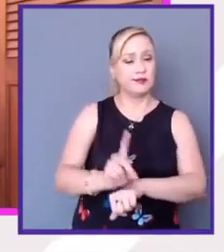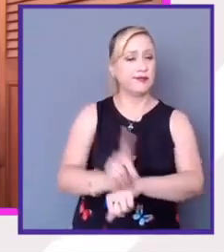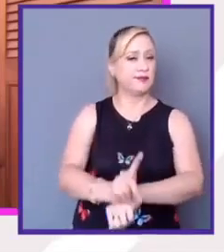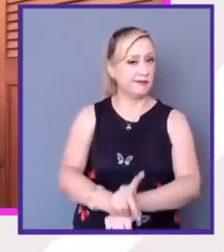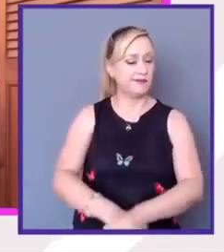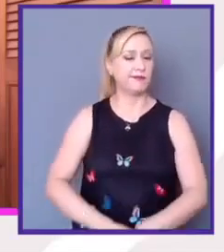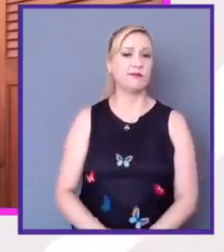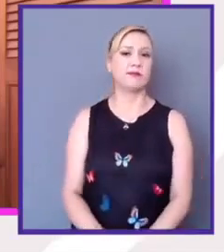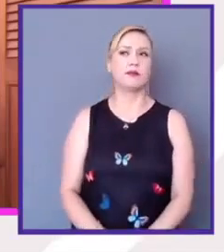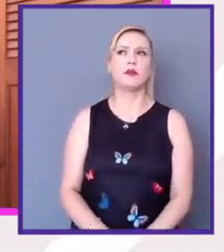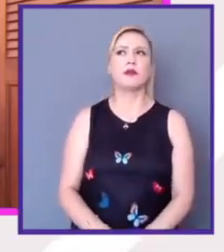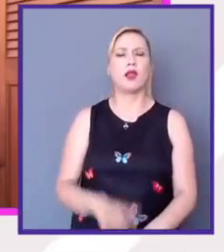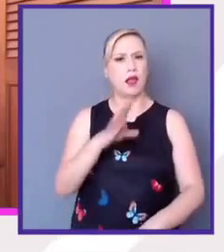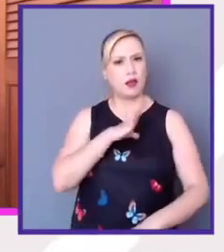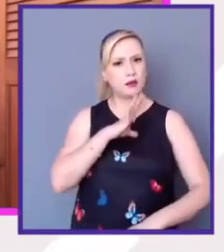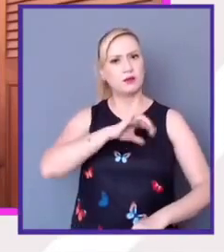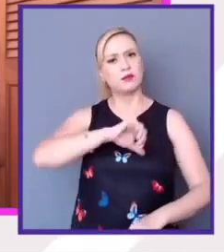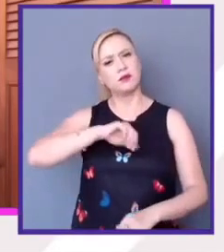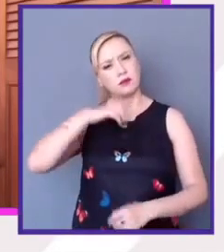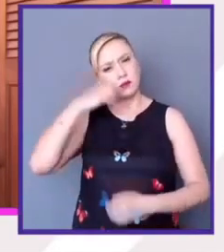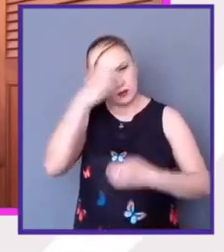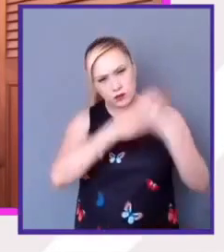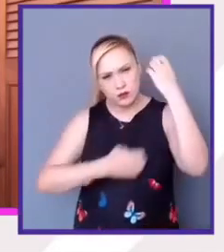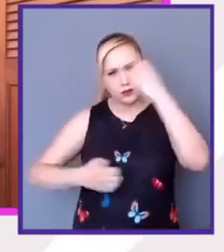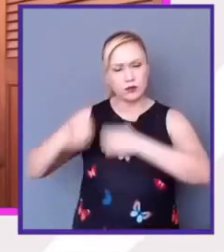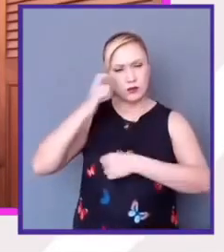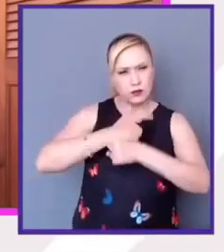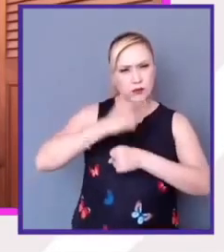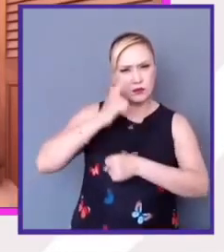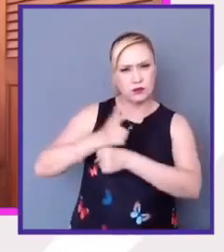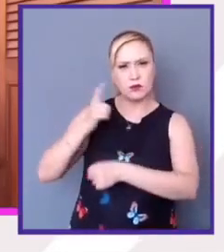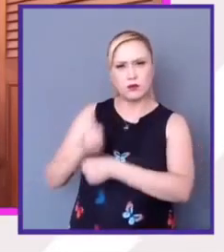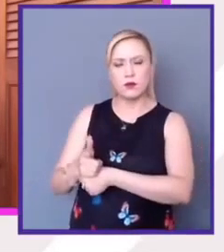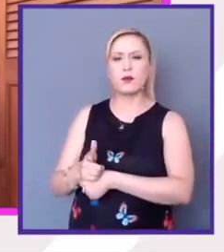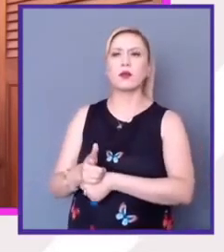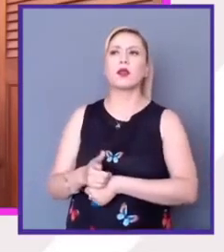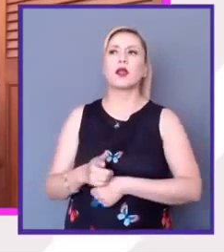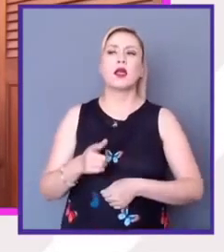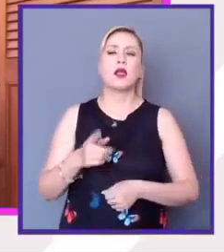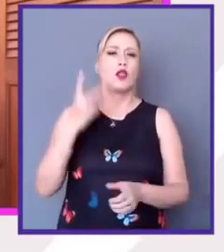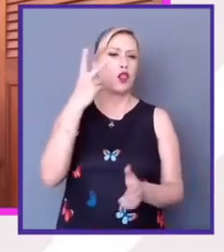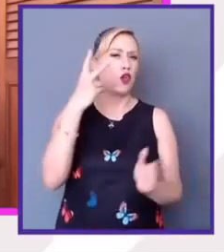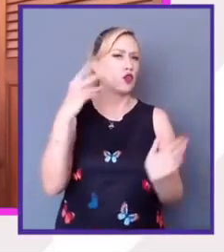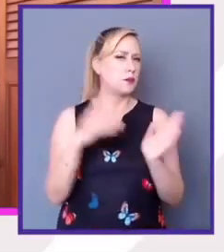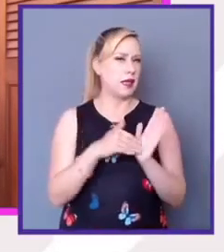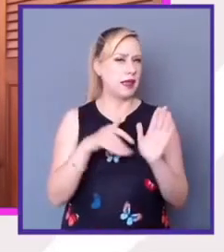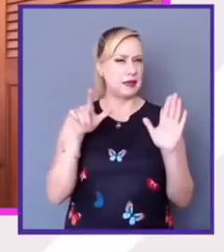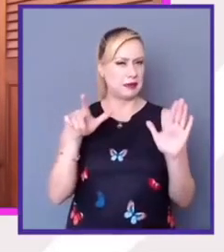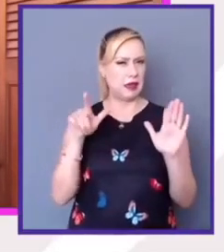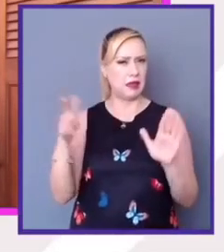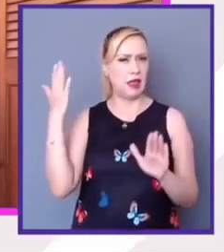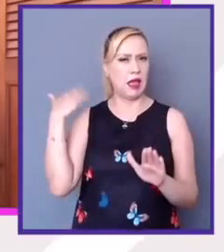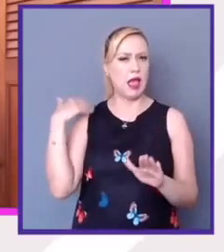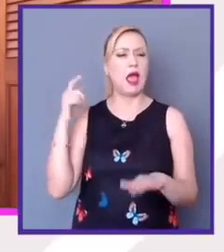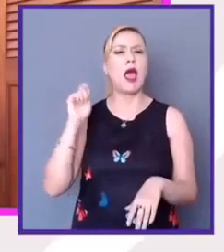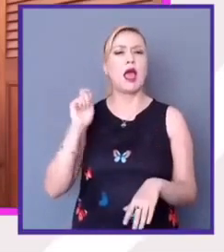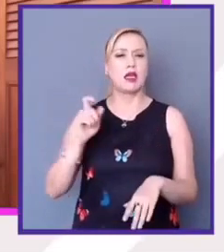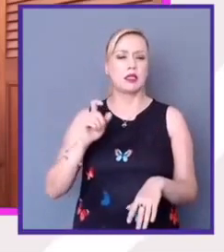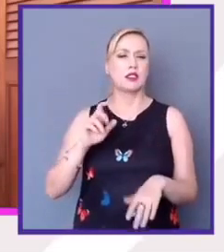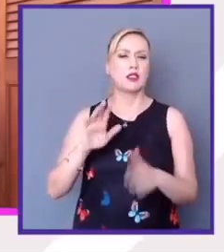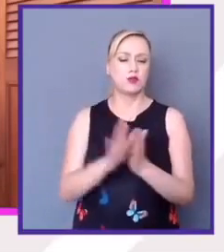Algo muy importante, hay varios estudios, por ejemplo, hay un estudio de 2017 de Harvard Business Review que se